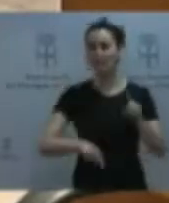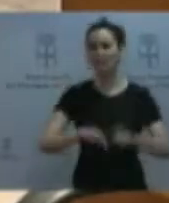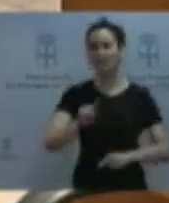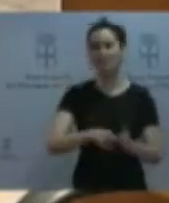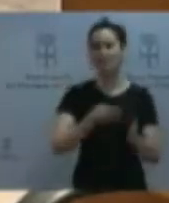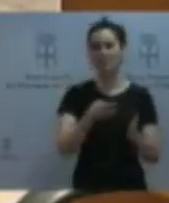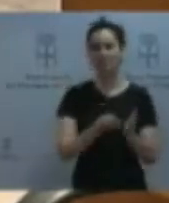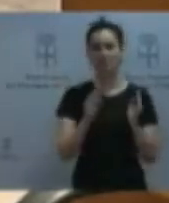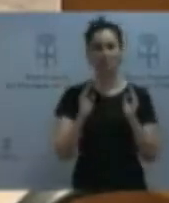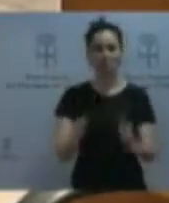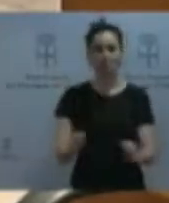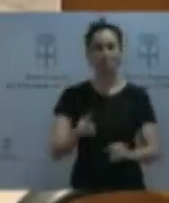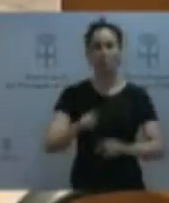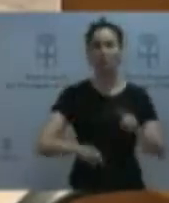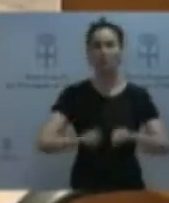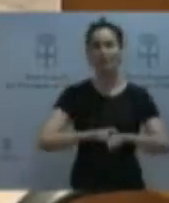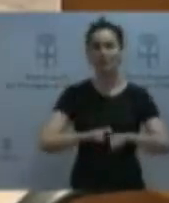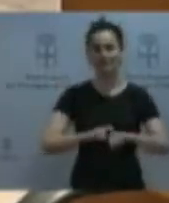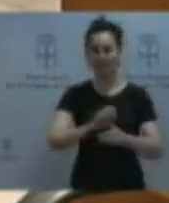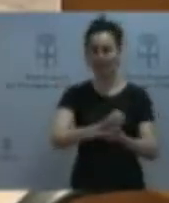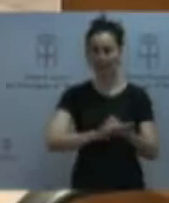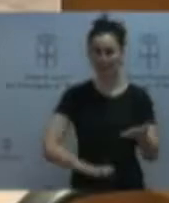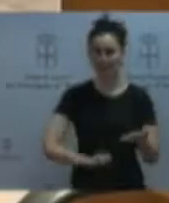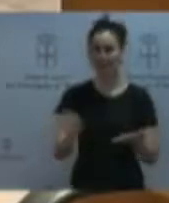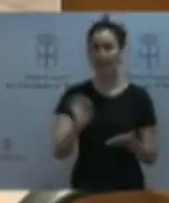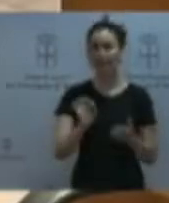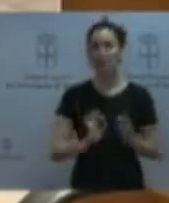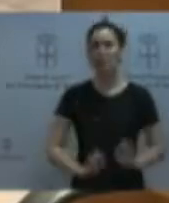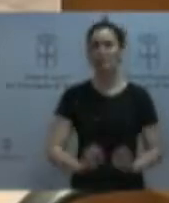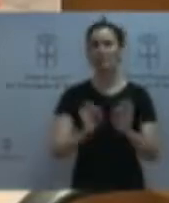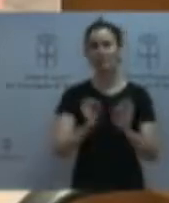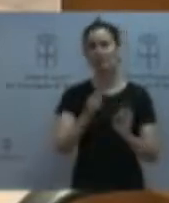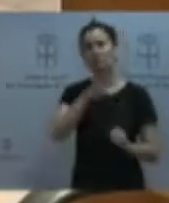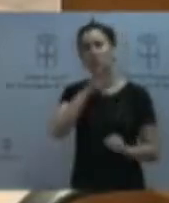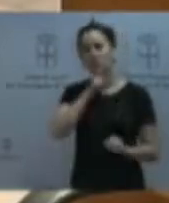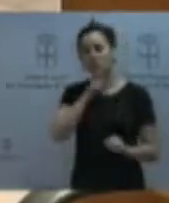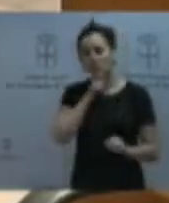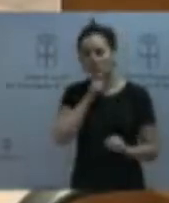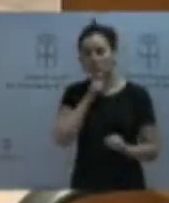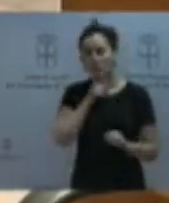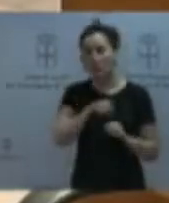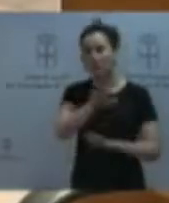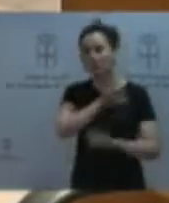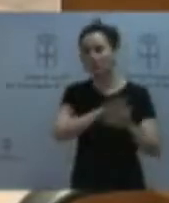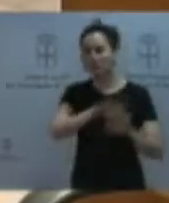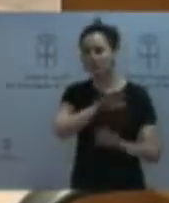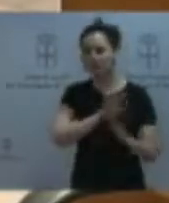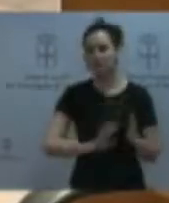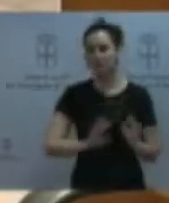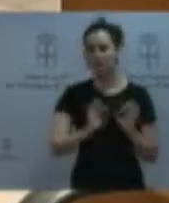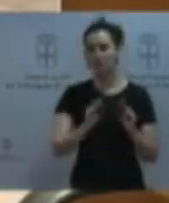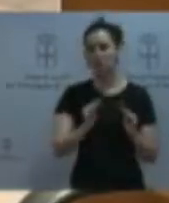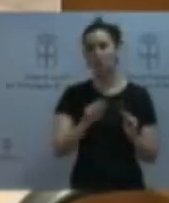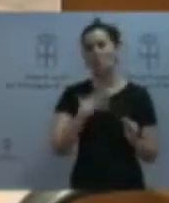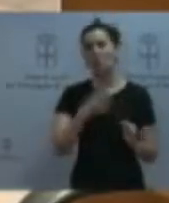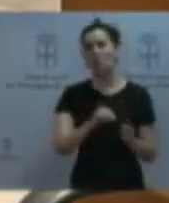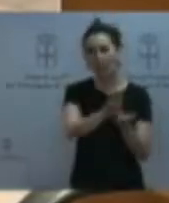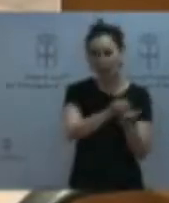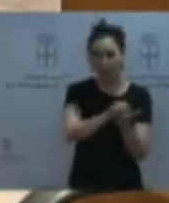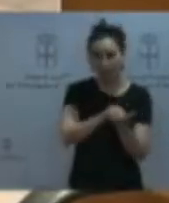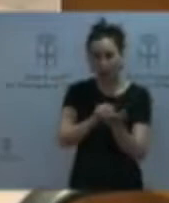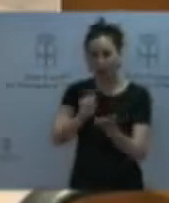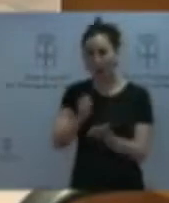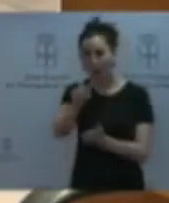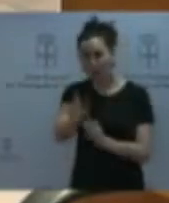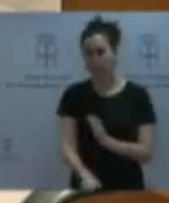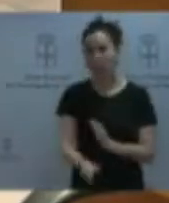sus especiales dificultades o singularidades, se puede recabar informe de terceros, informe de otras personas,